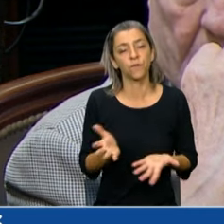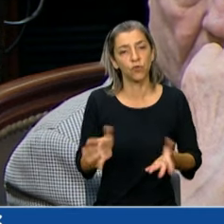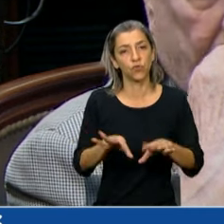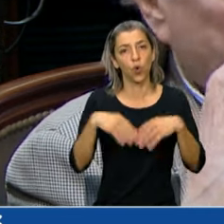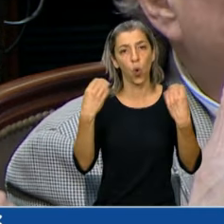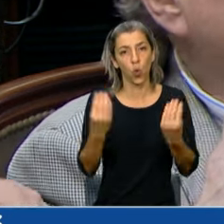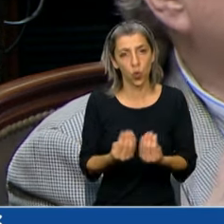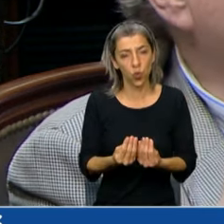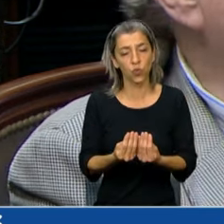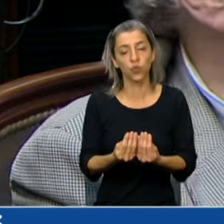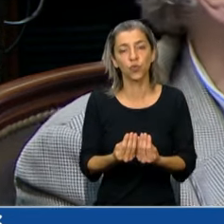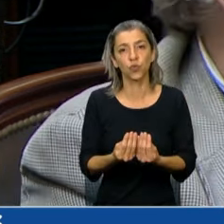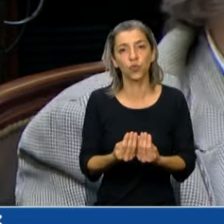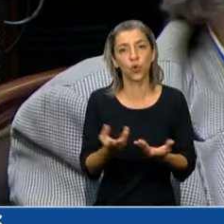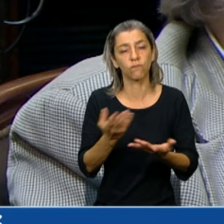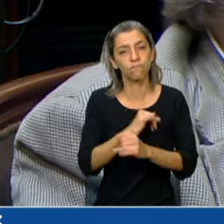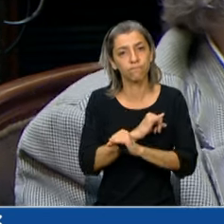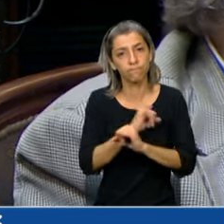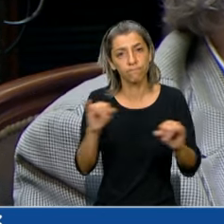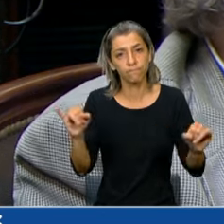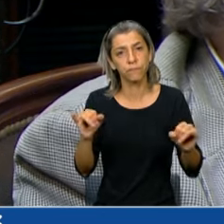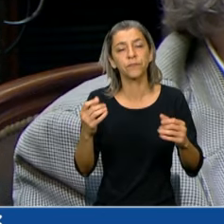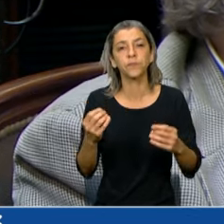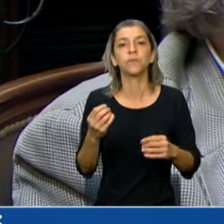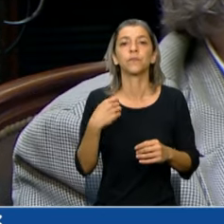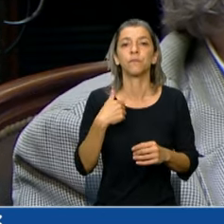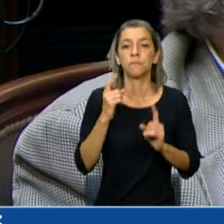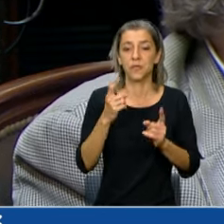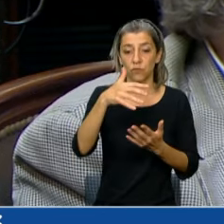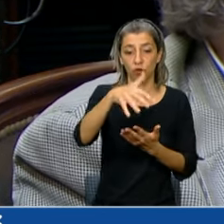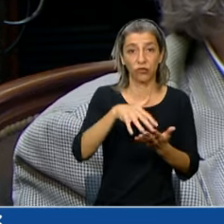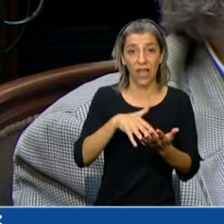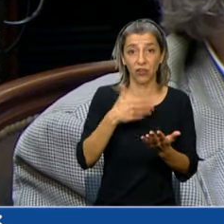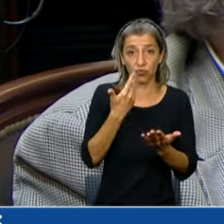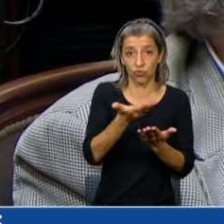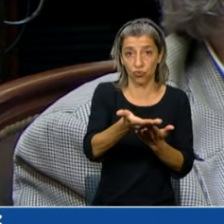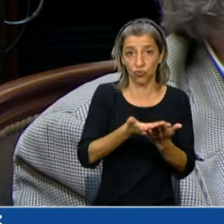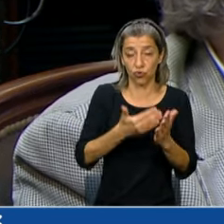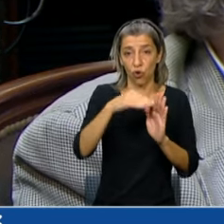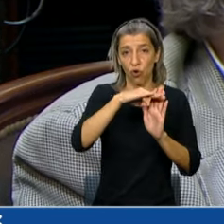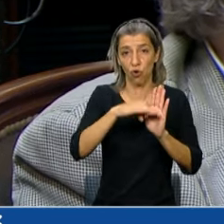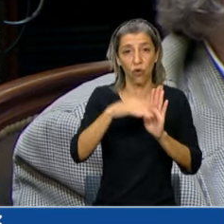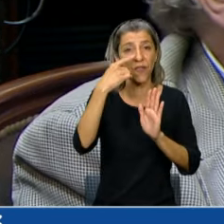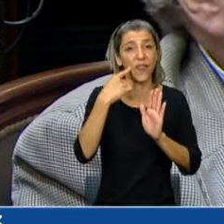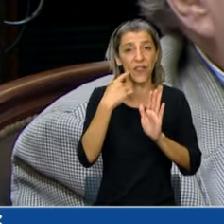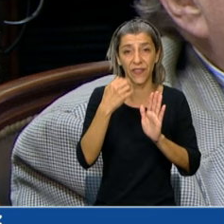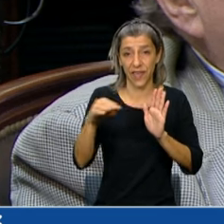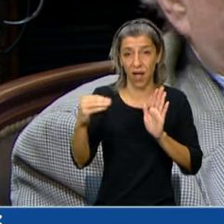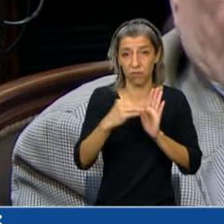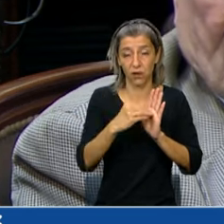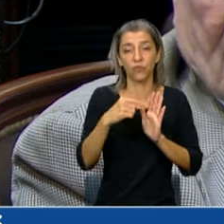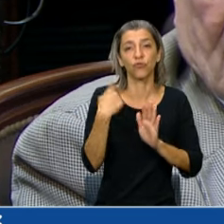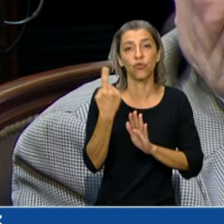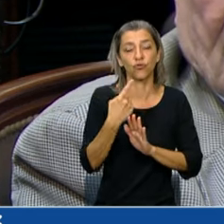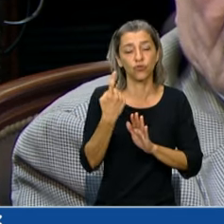concluir informo al cuerpo que sobre el texto que está en el orden del día hemos acordado